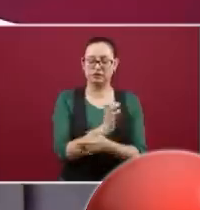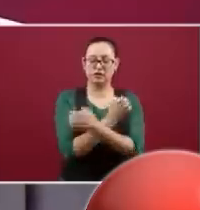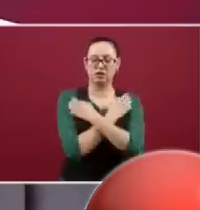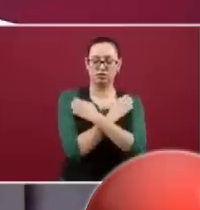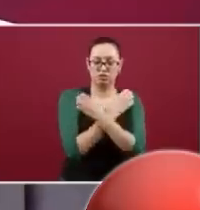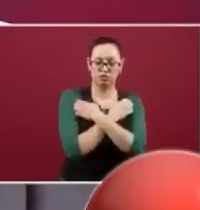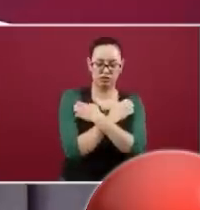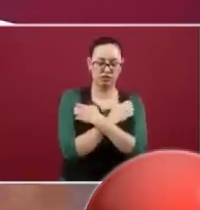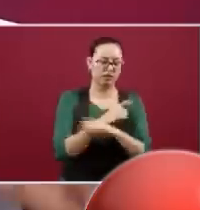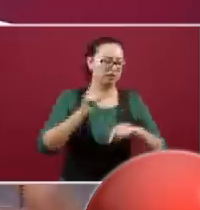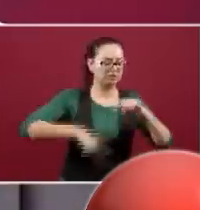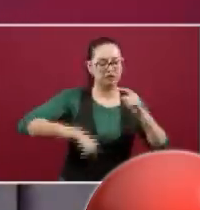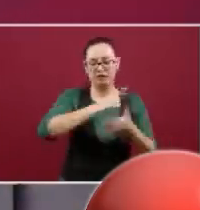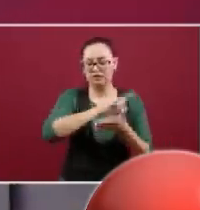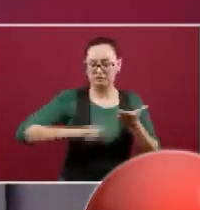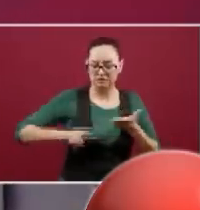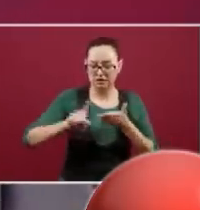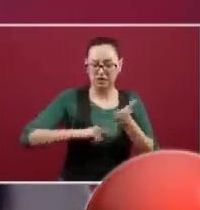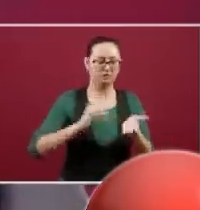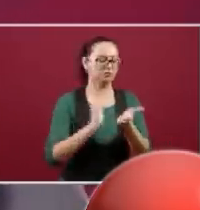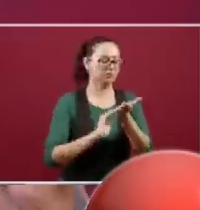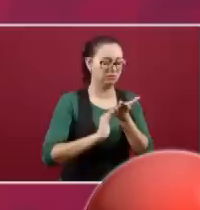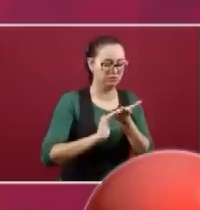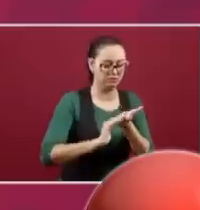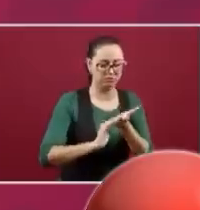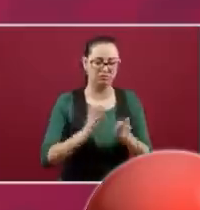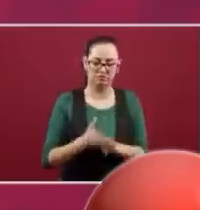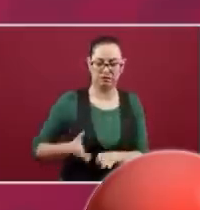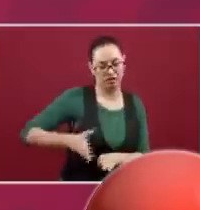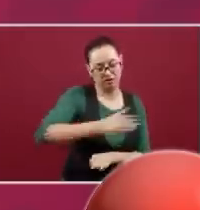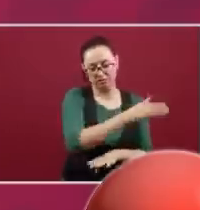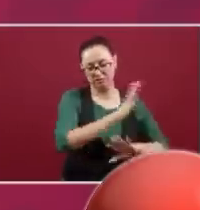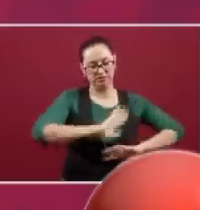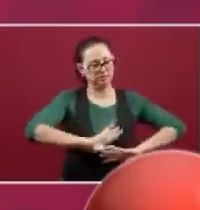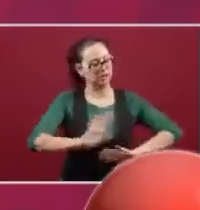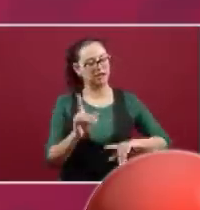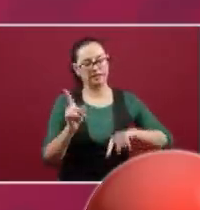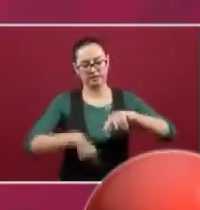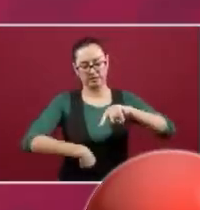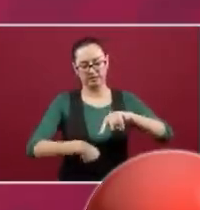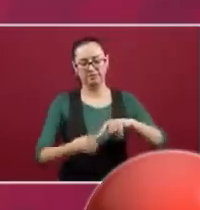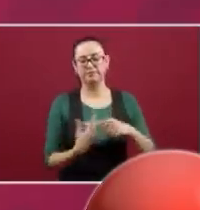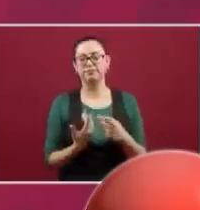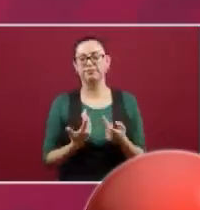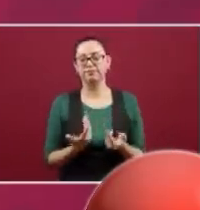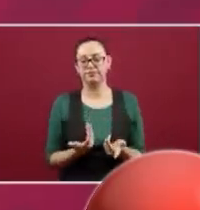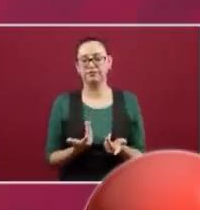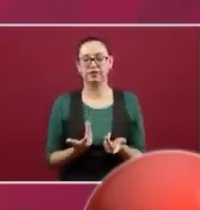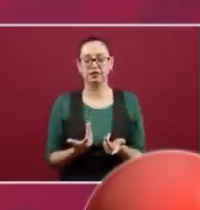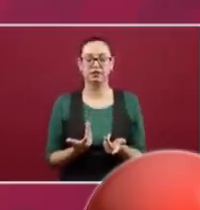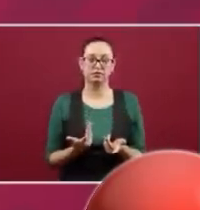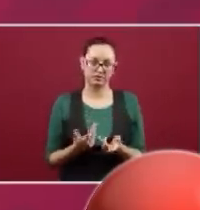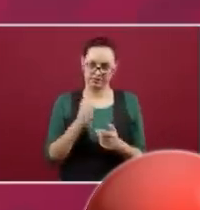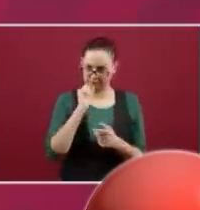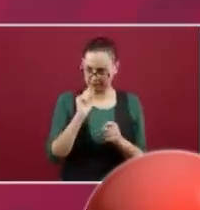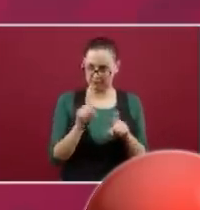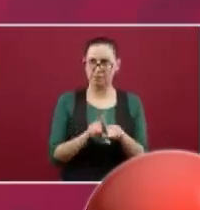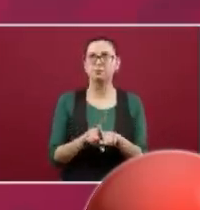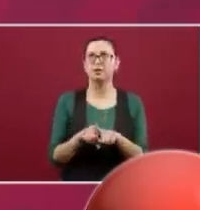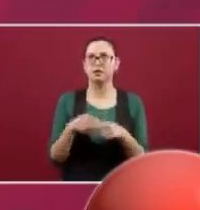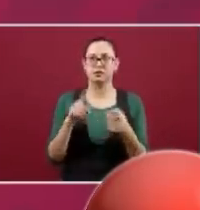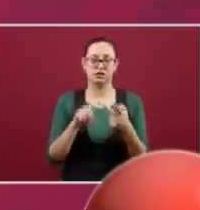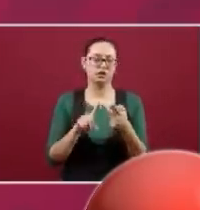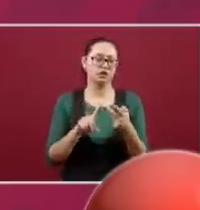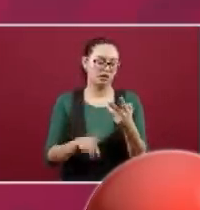abrogar, cancelar, como se le llame, a la mal llamada reforma educativa. Entonces, eso está. Nos